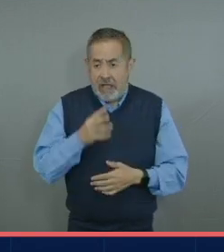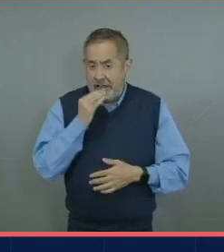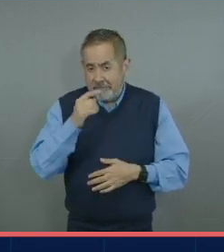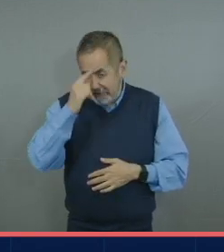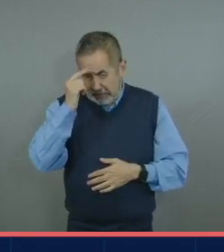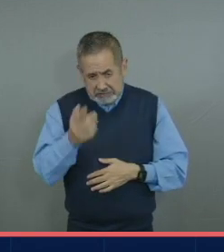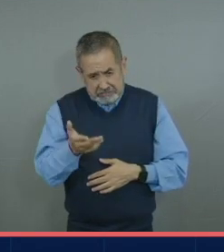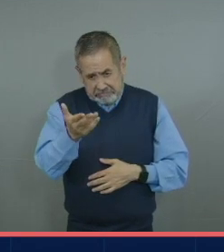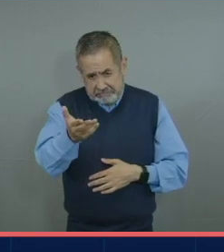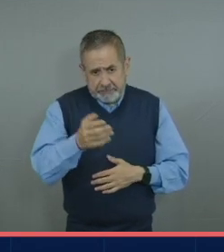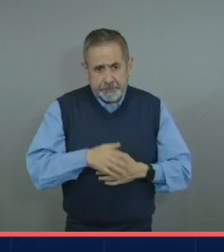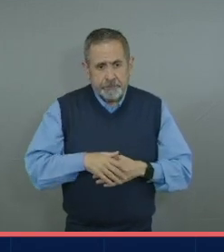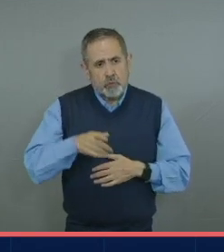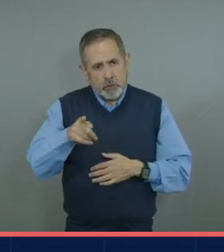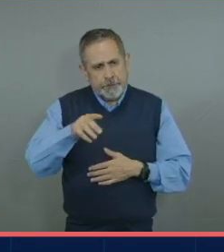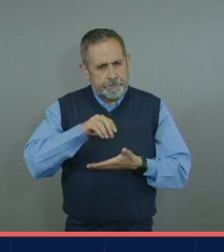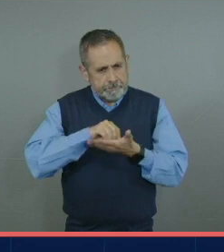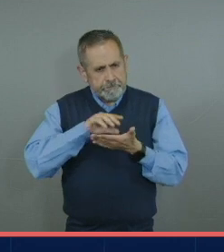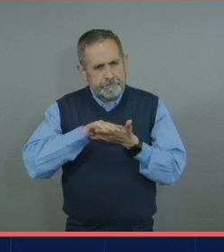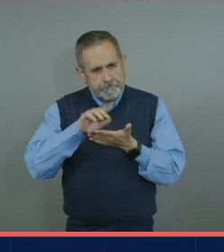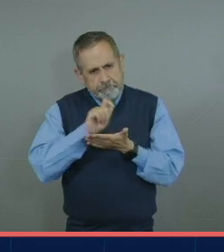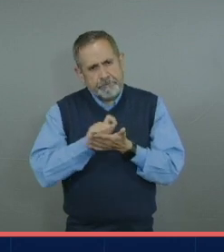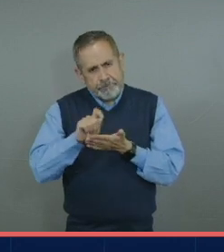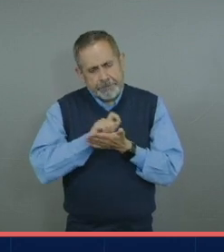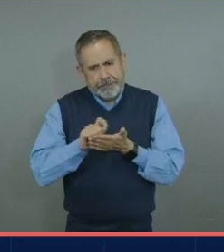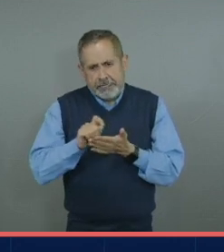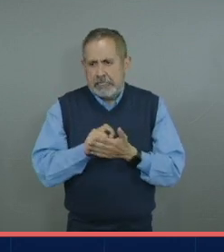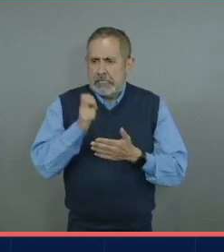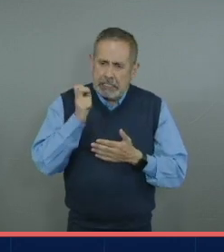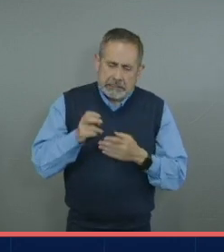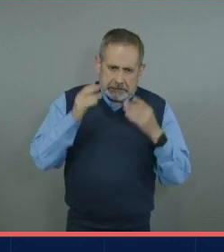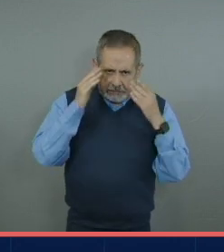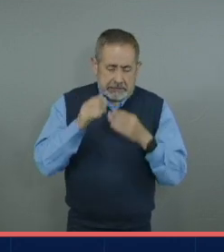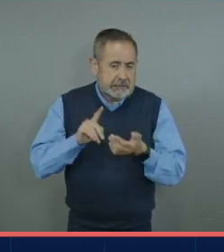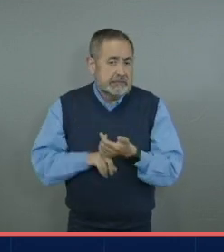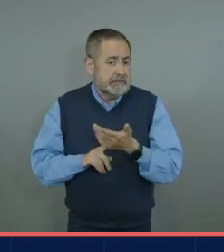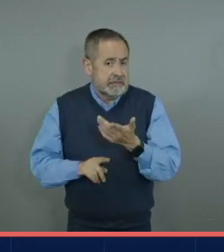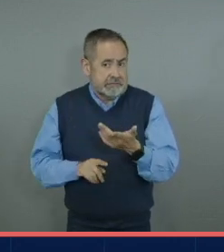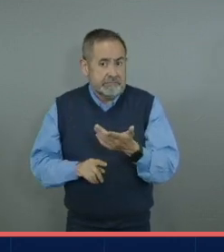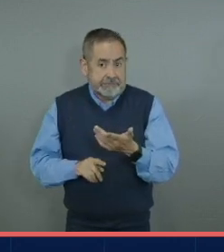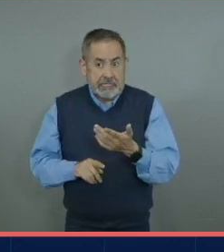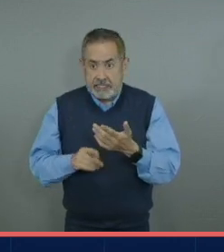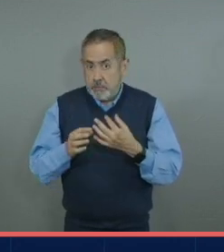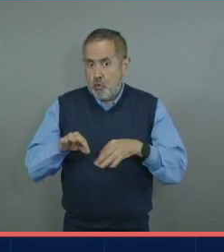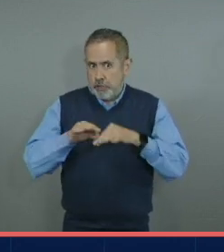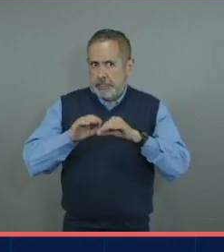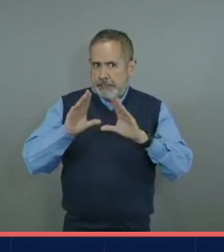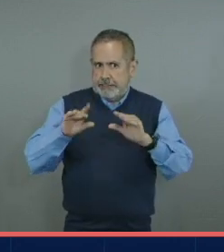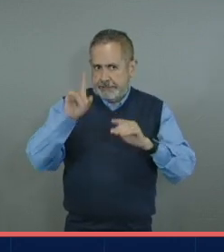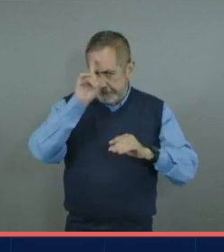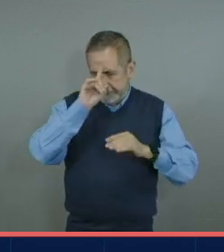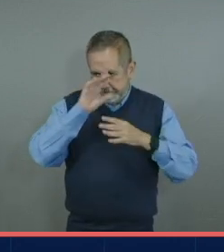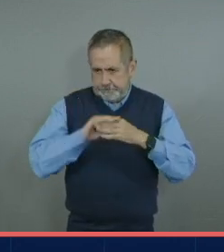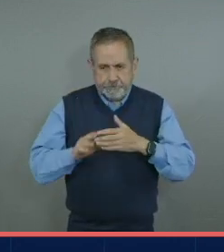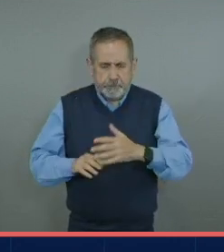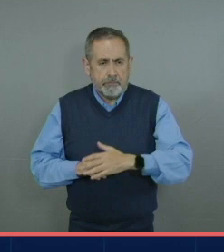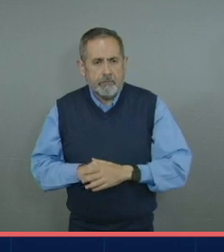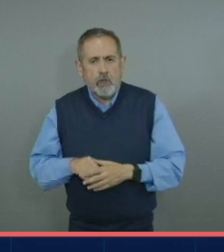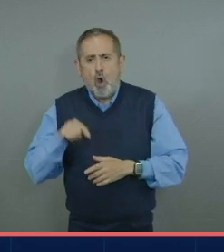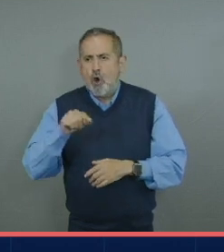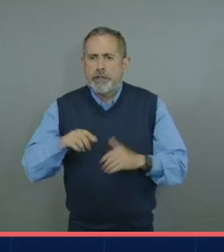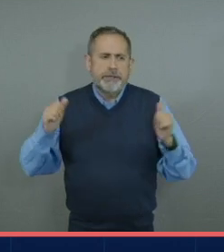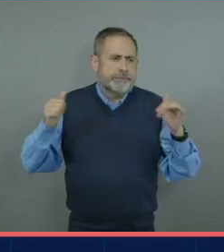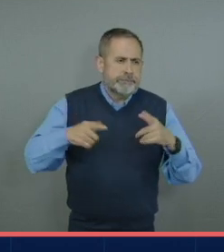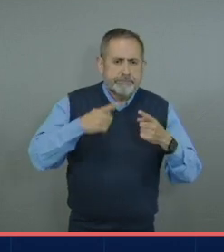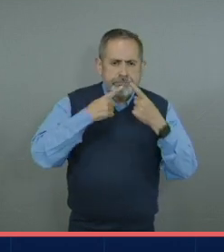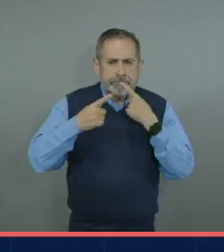así que vayan tomando nota, vayan poniendo atención porque cada vez se va a poner mejor esta participación aquí en el encuentro comunidad